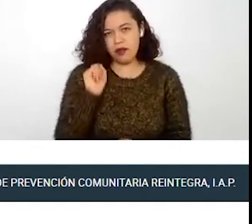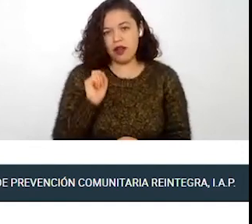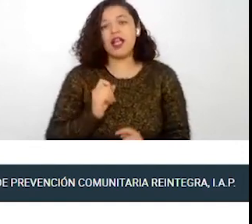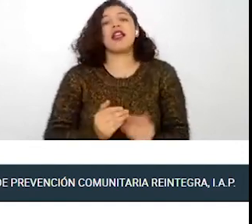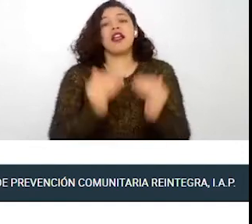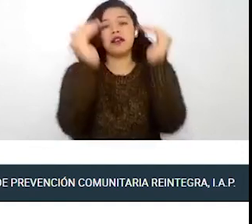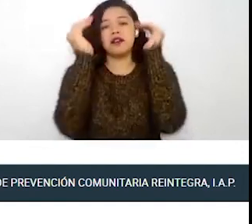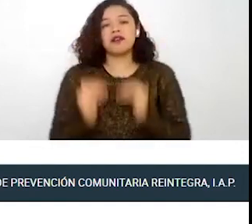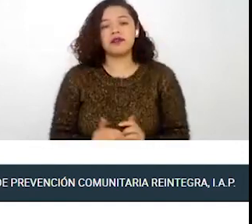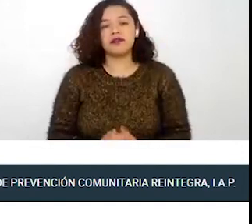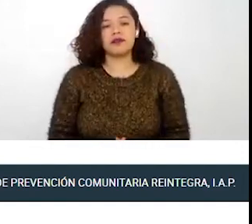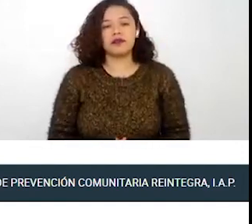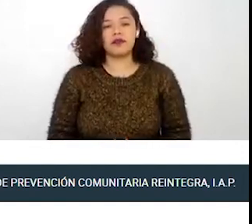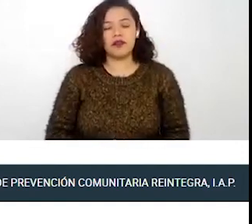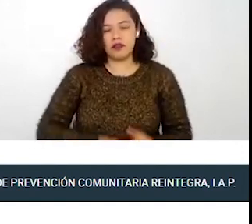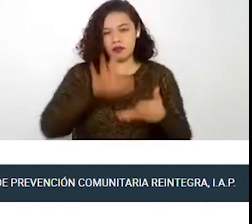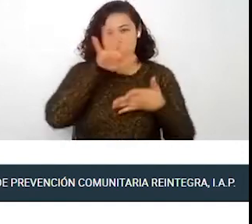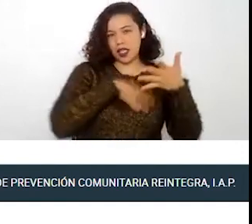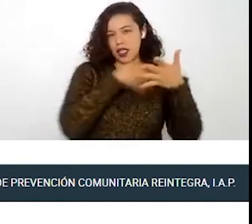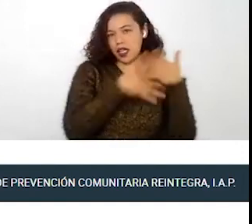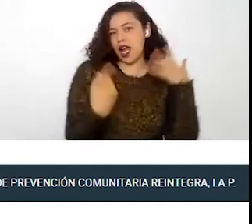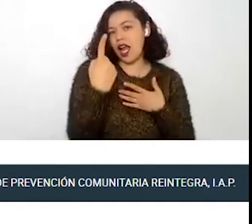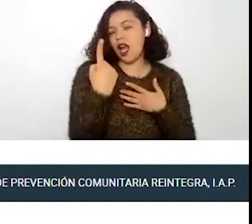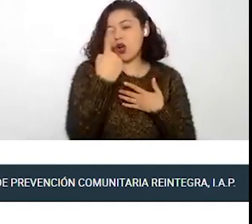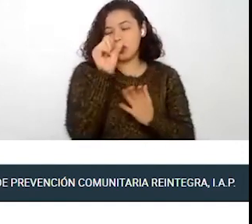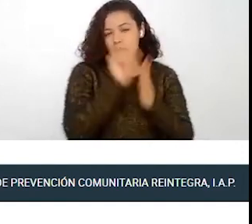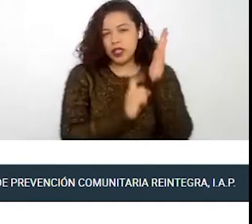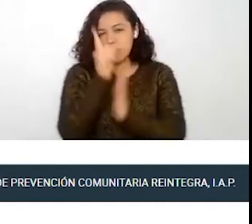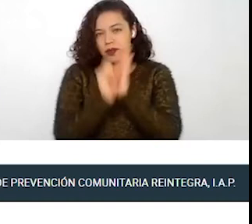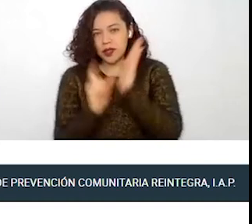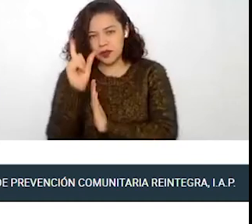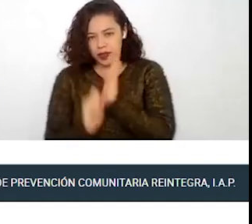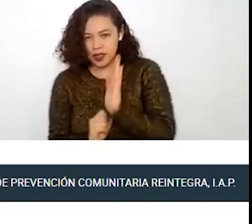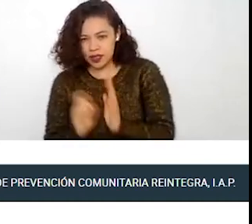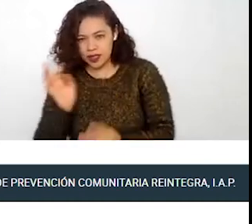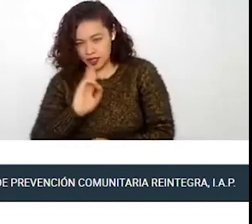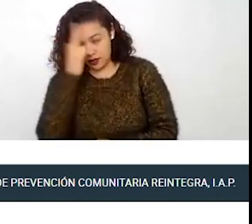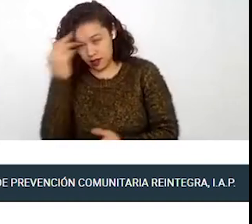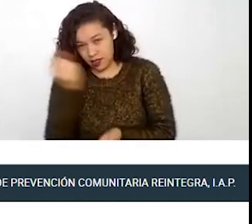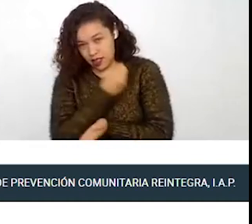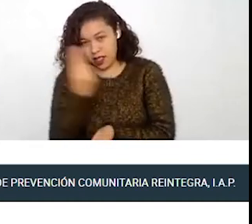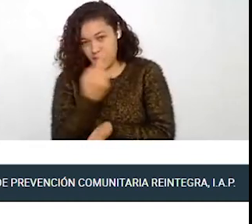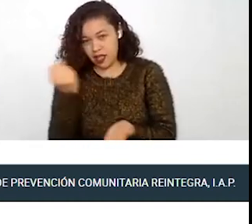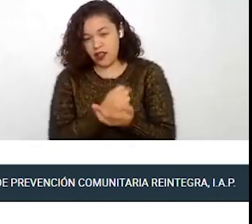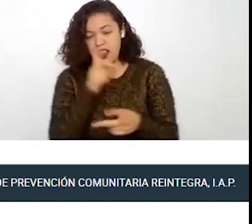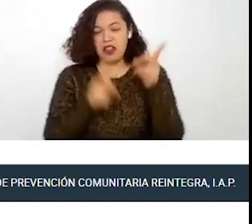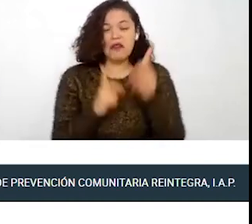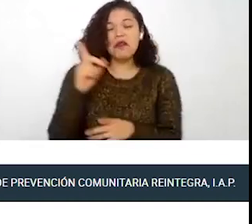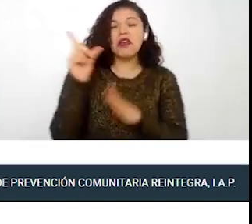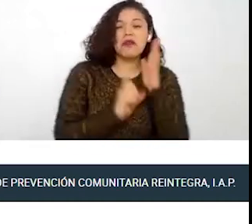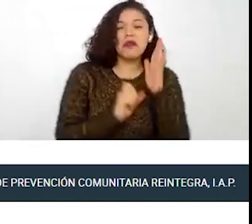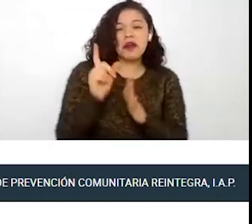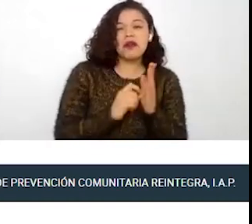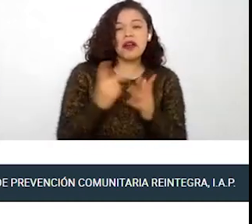abajito tengo mi carga mensual recuerde que no es necesario dependiendo del mes dependiendo de como sea